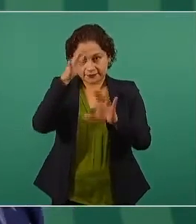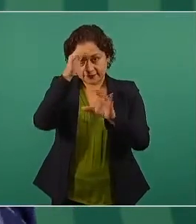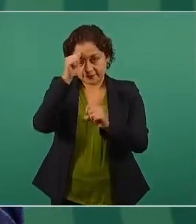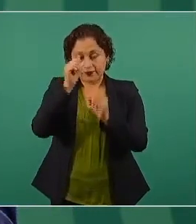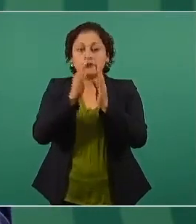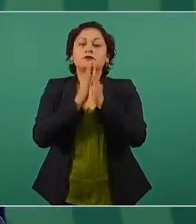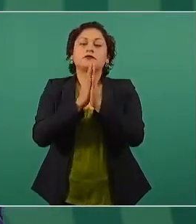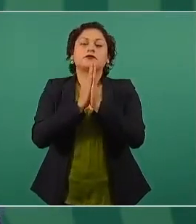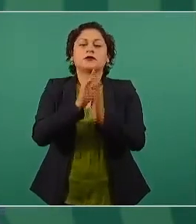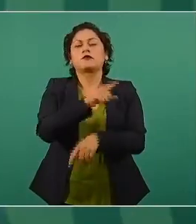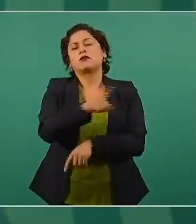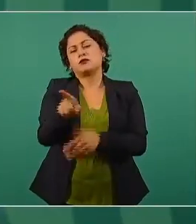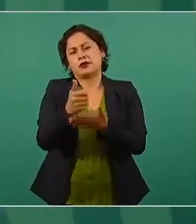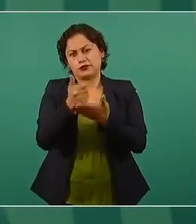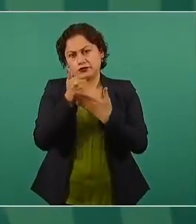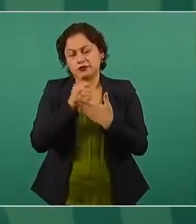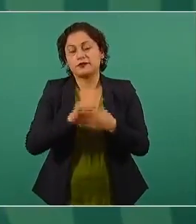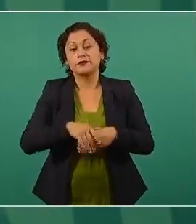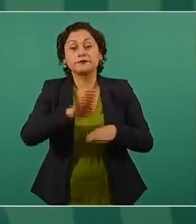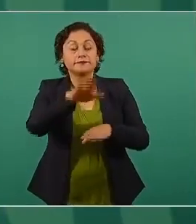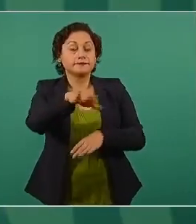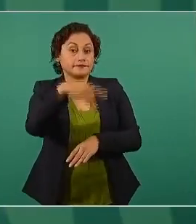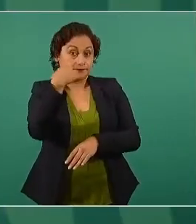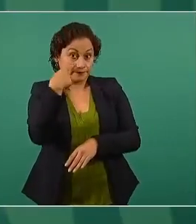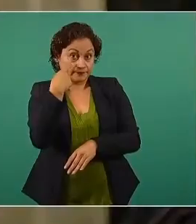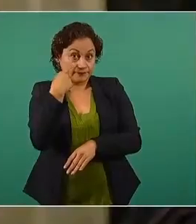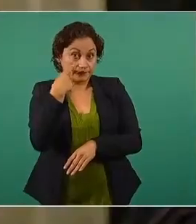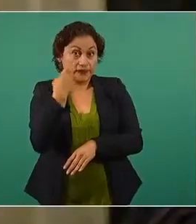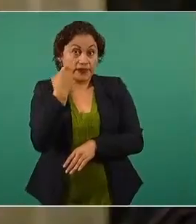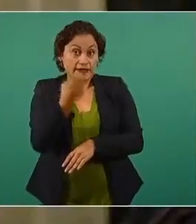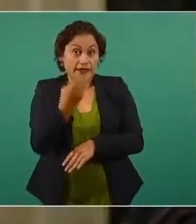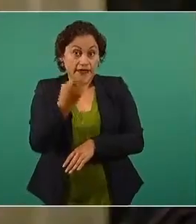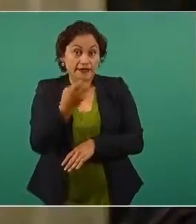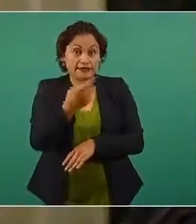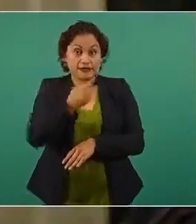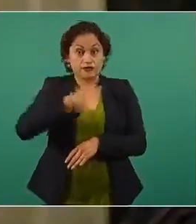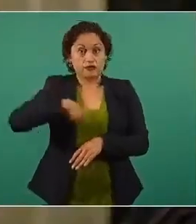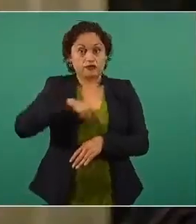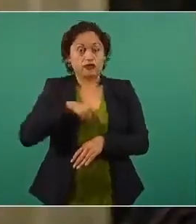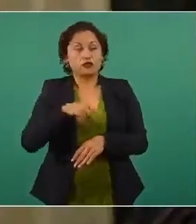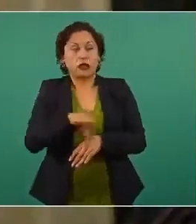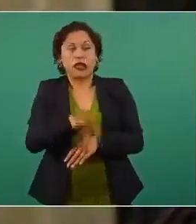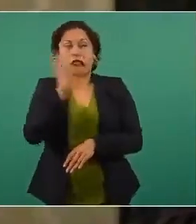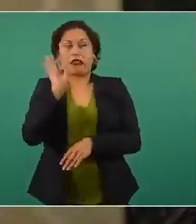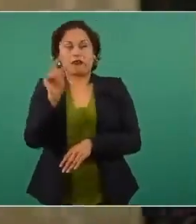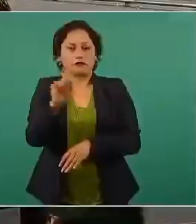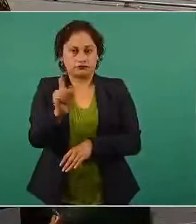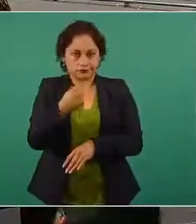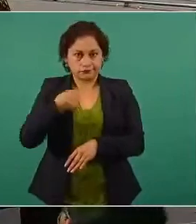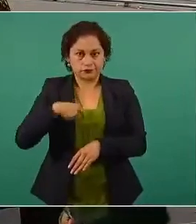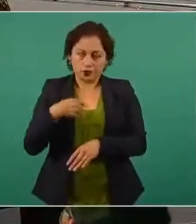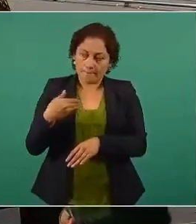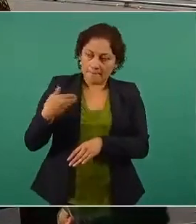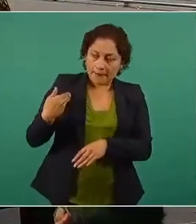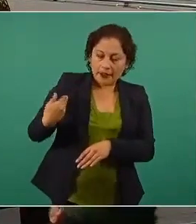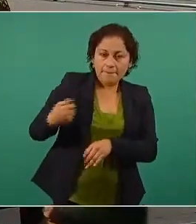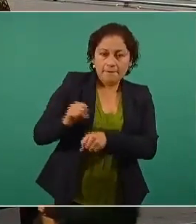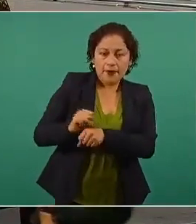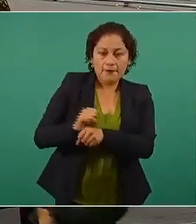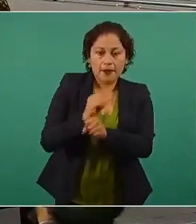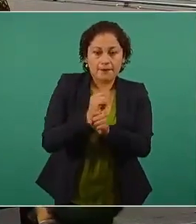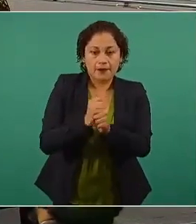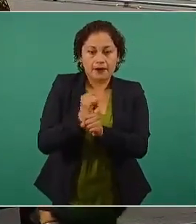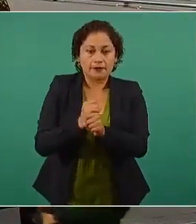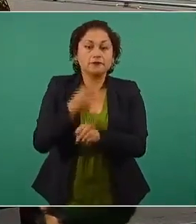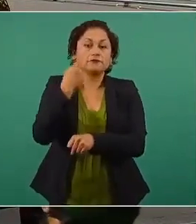Ayúdenme. Solo para recalcar, presidente, esto no es fortuito, llevamos varias semanas y para que no digan que uno